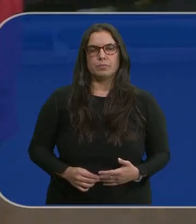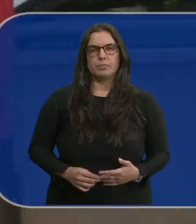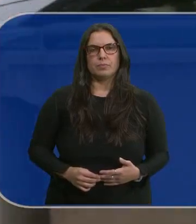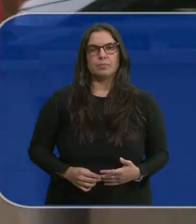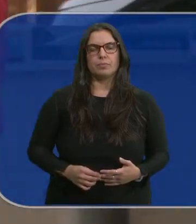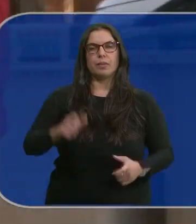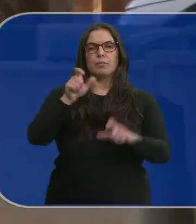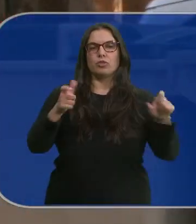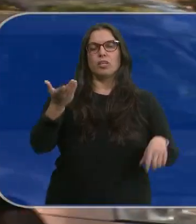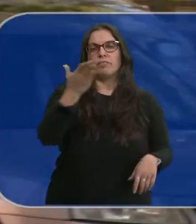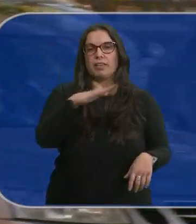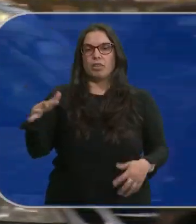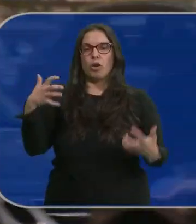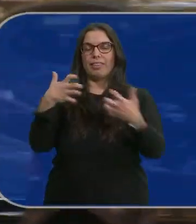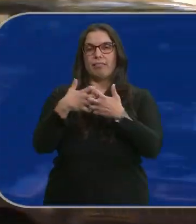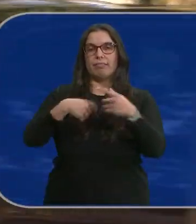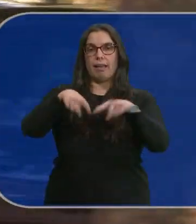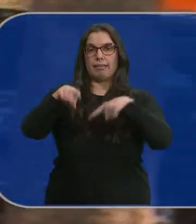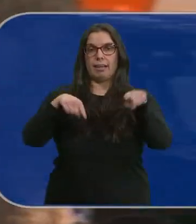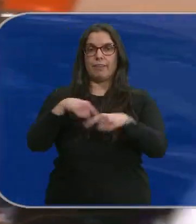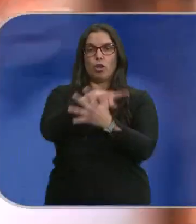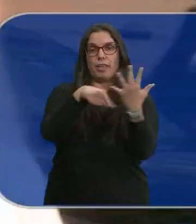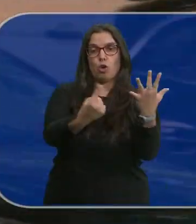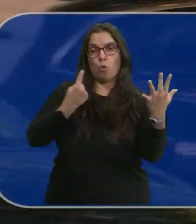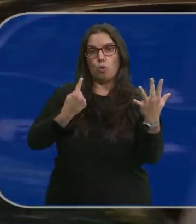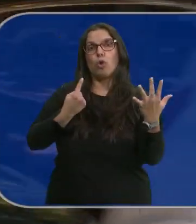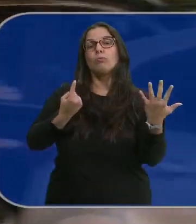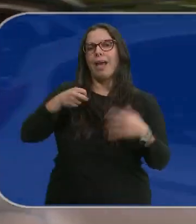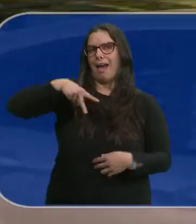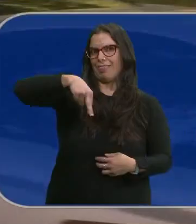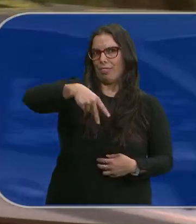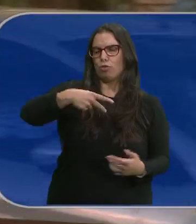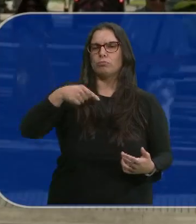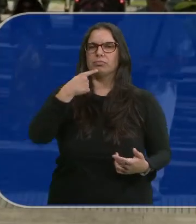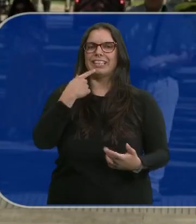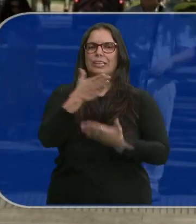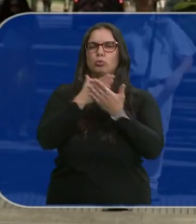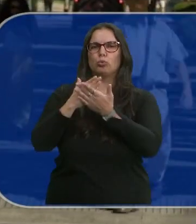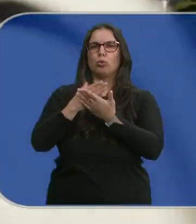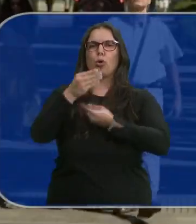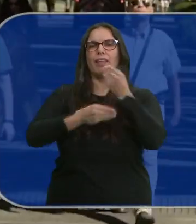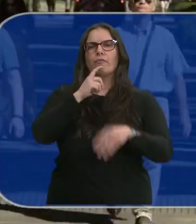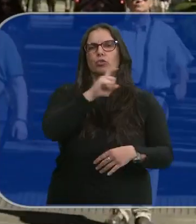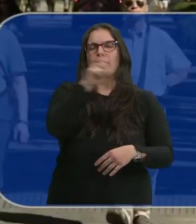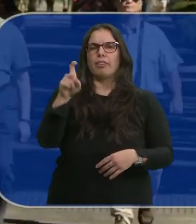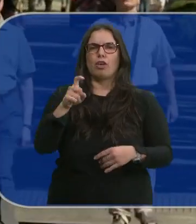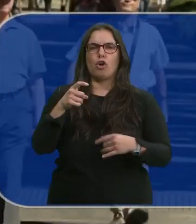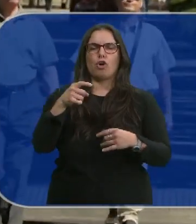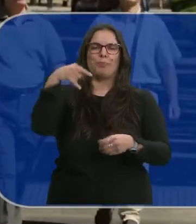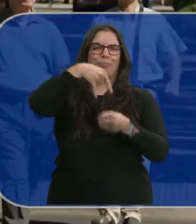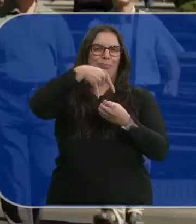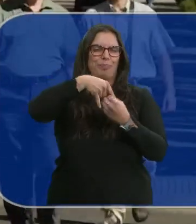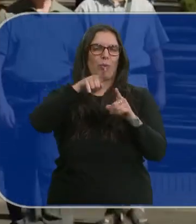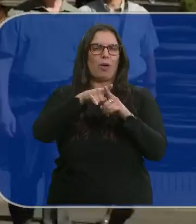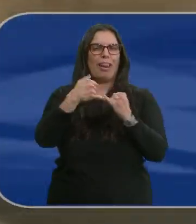Uno de cada 5 fallecidos en accidentes de tráfico es un peatón, lo desvela un estudio de la Fundación Línea Directa. Entre los puntos negros de nuestro país